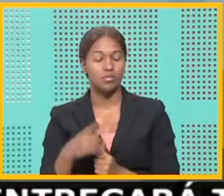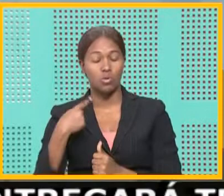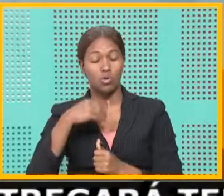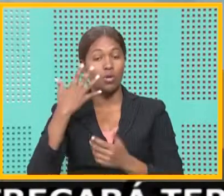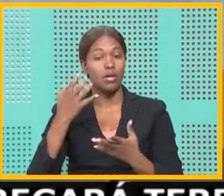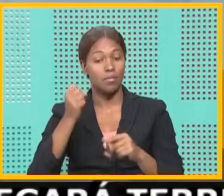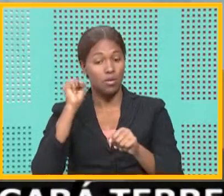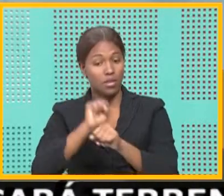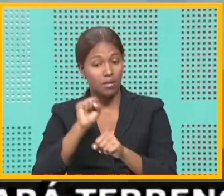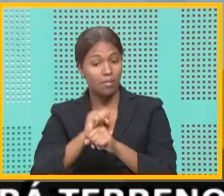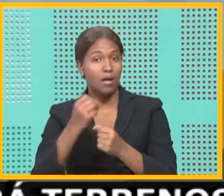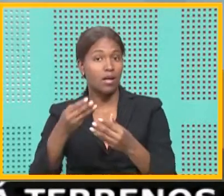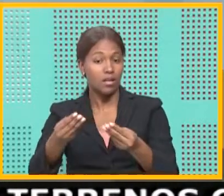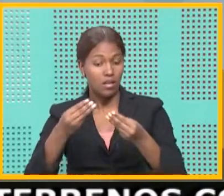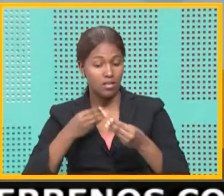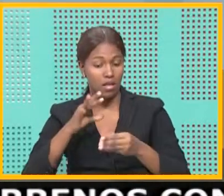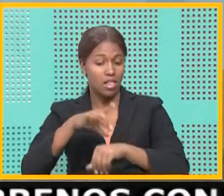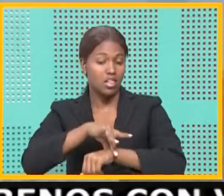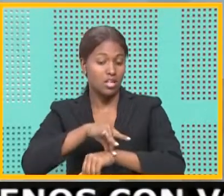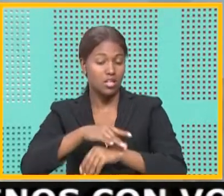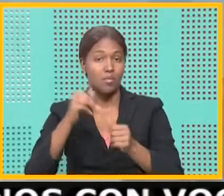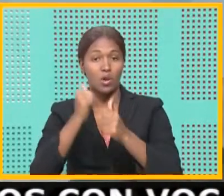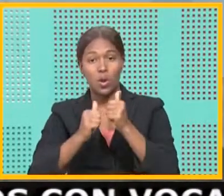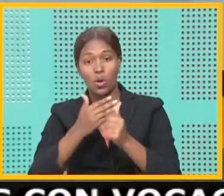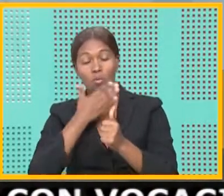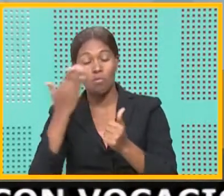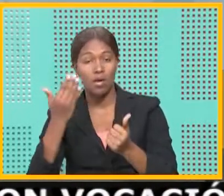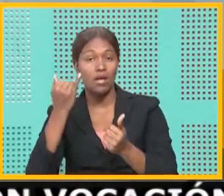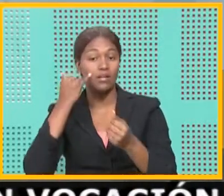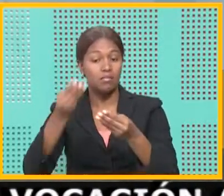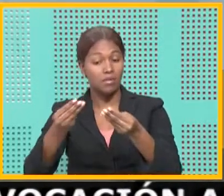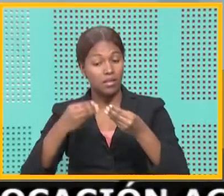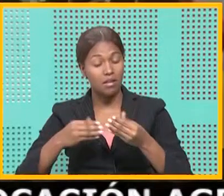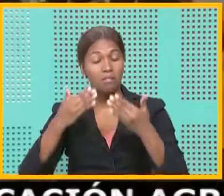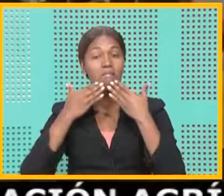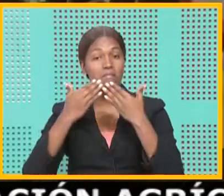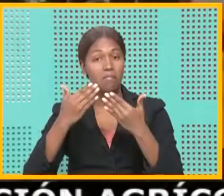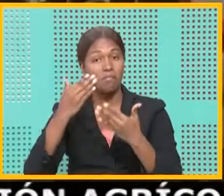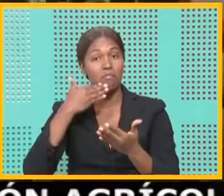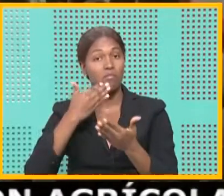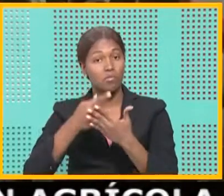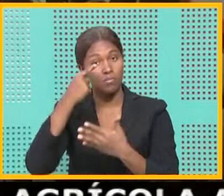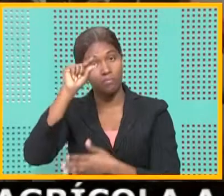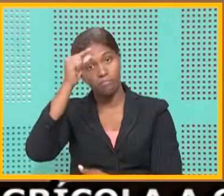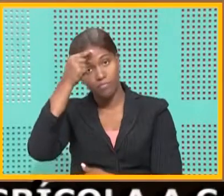tenga problemas, y nos van a entregar títulos, qué bueno por el gobierno, muy bueno por el gobierno.